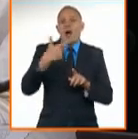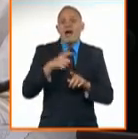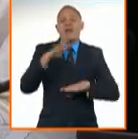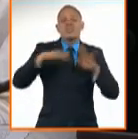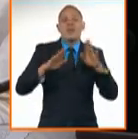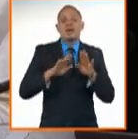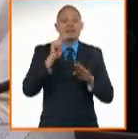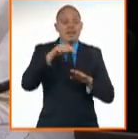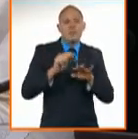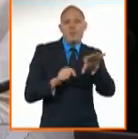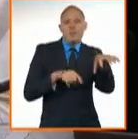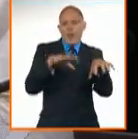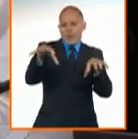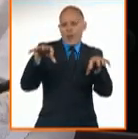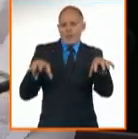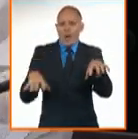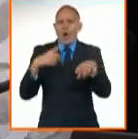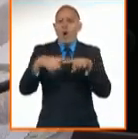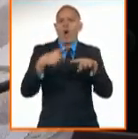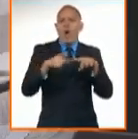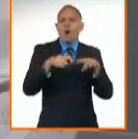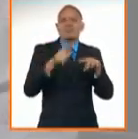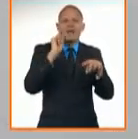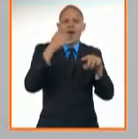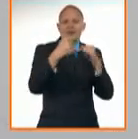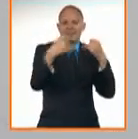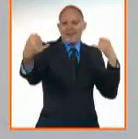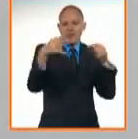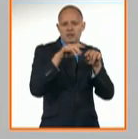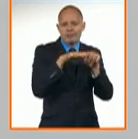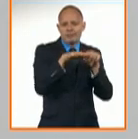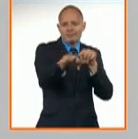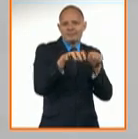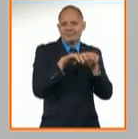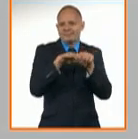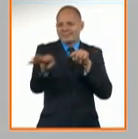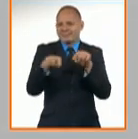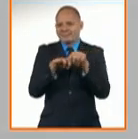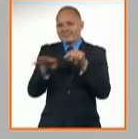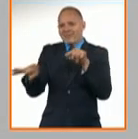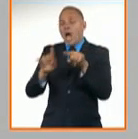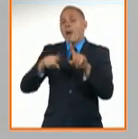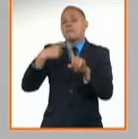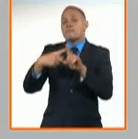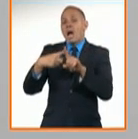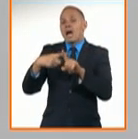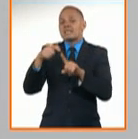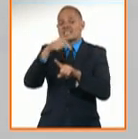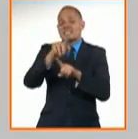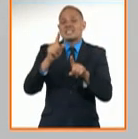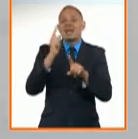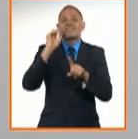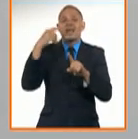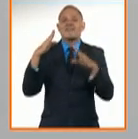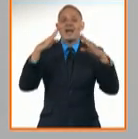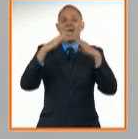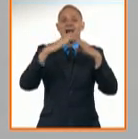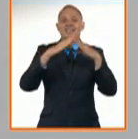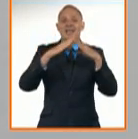y las redes de distribución hasta llegar hasta nuestras casas ya la red apartamos y en la parte de servicio de nuestro agua